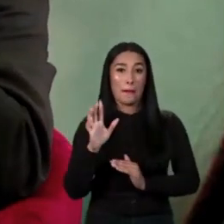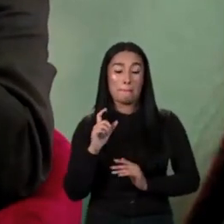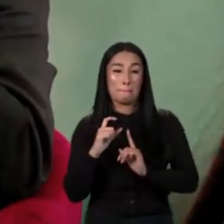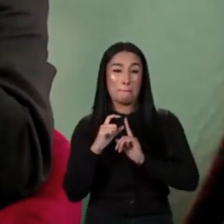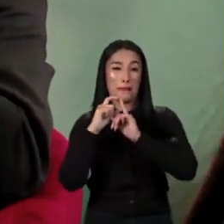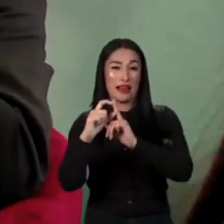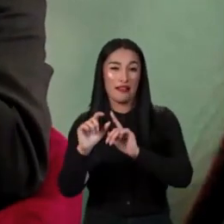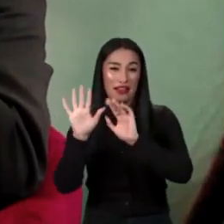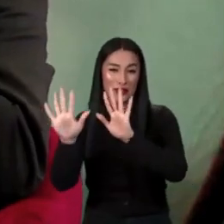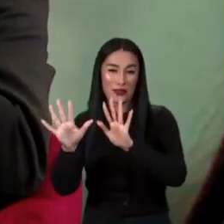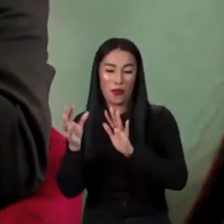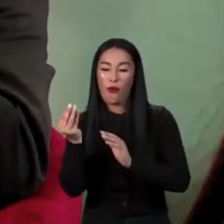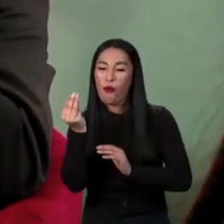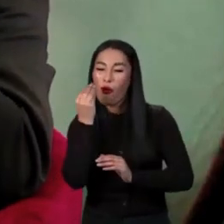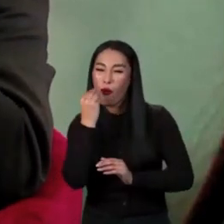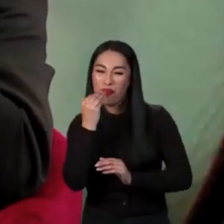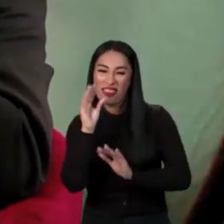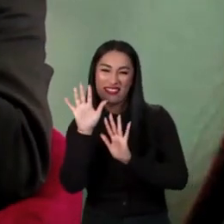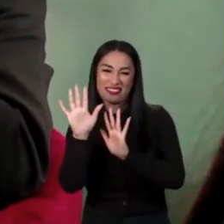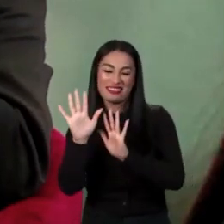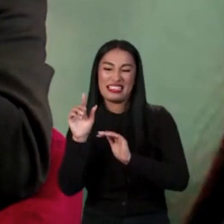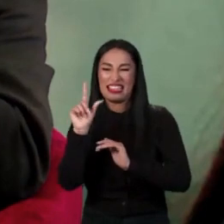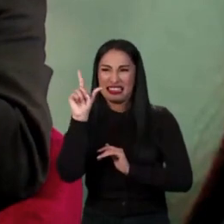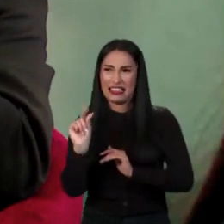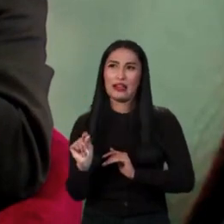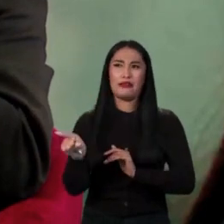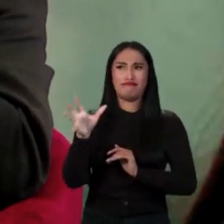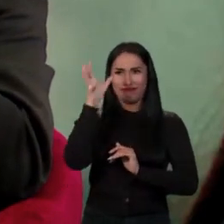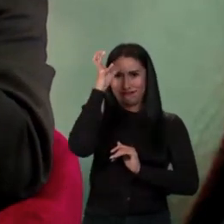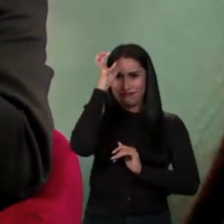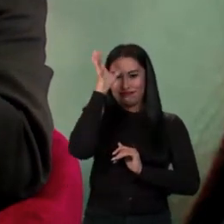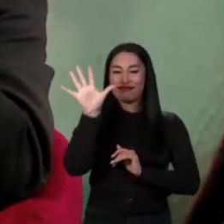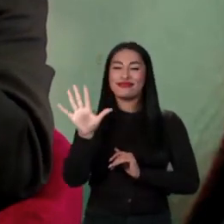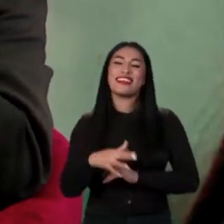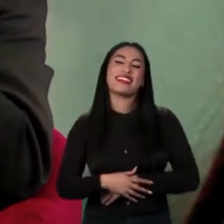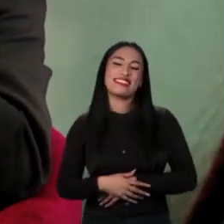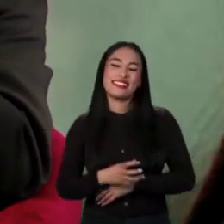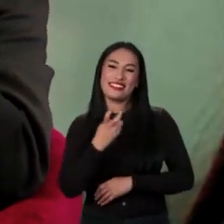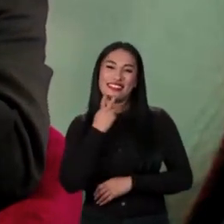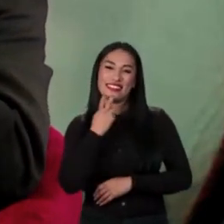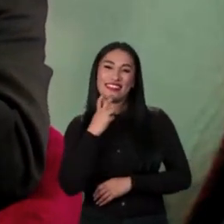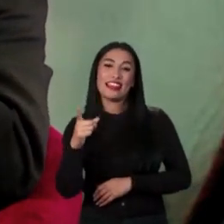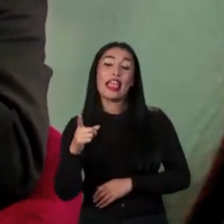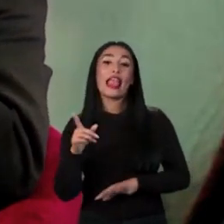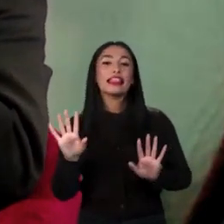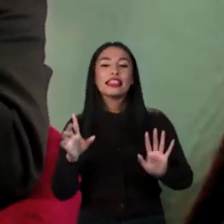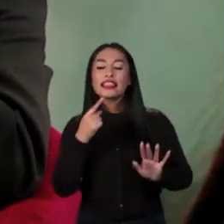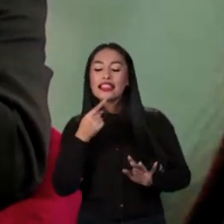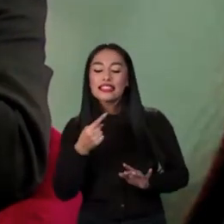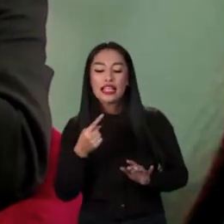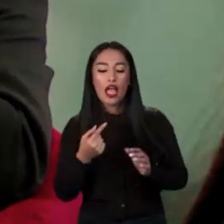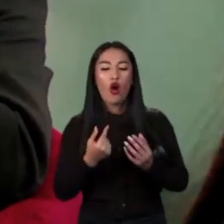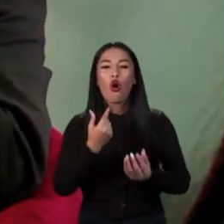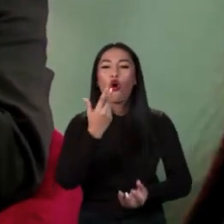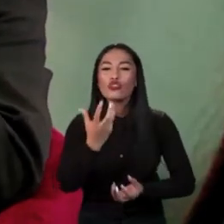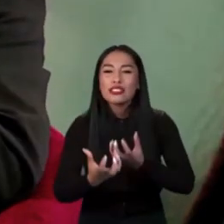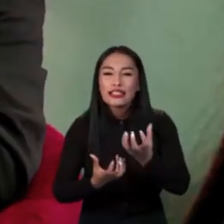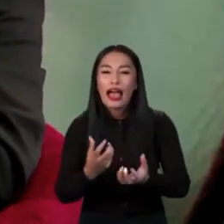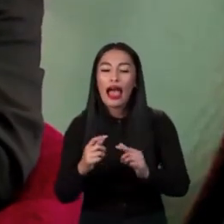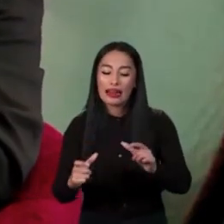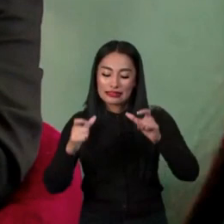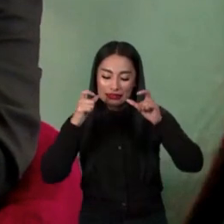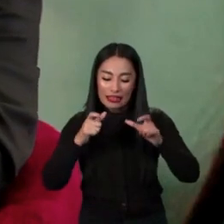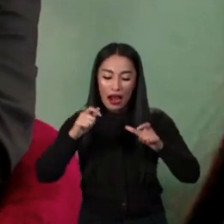algo que hay que saborear, darle un sentido desde la inspiración institucional y asumir